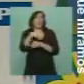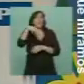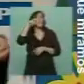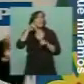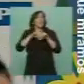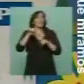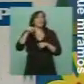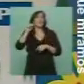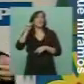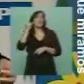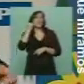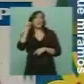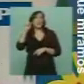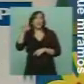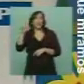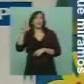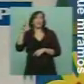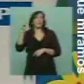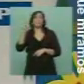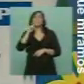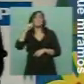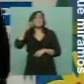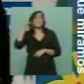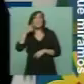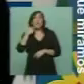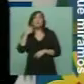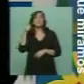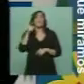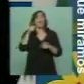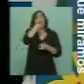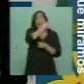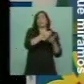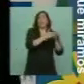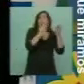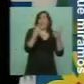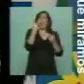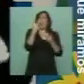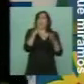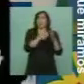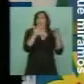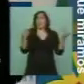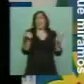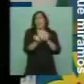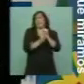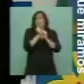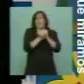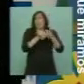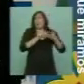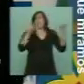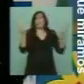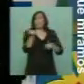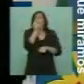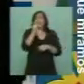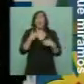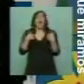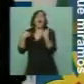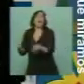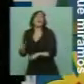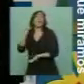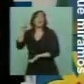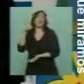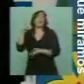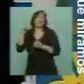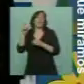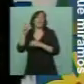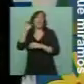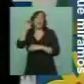editoriales que apoyaban la candidatura de Barack Obama y eso no está mal Eso está bien Eso es parte de la